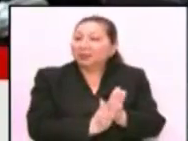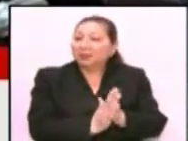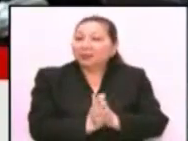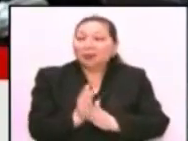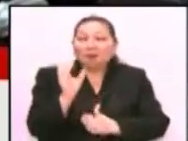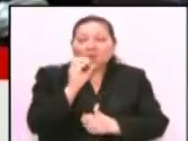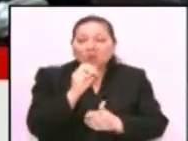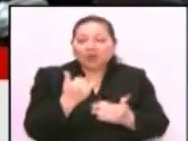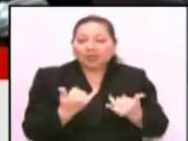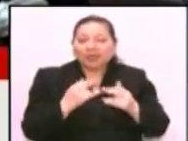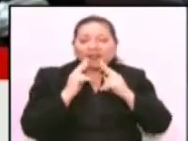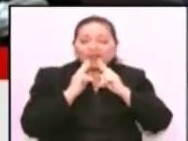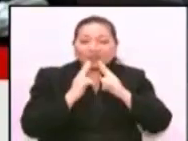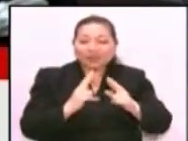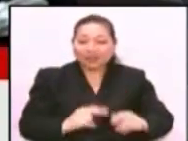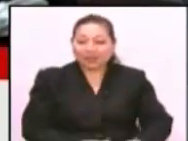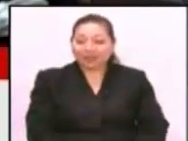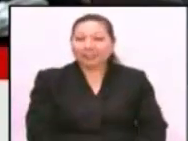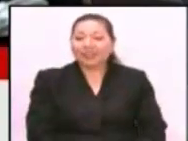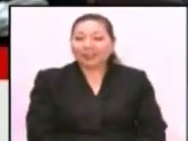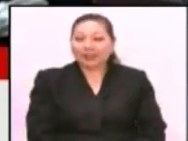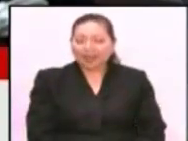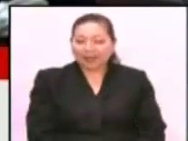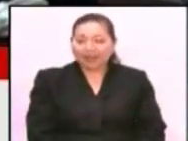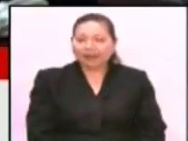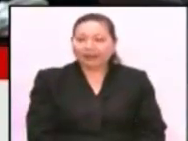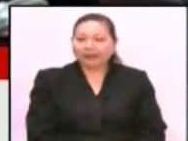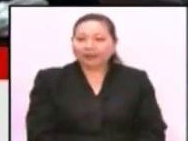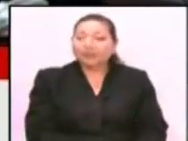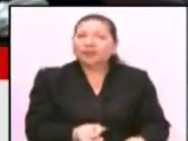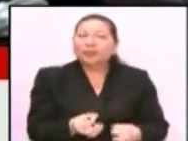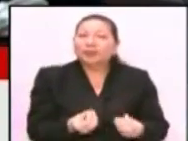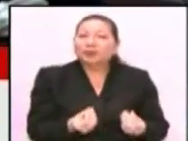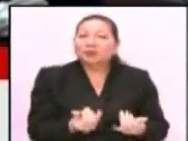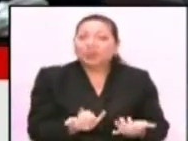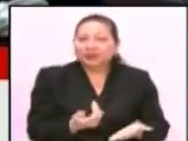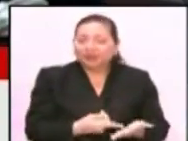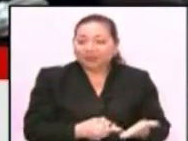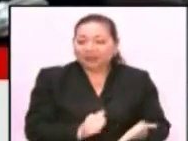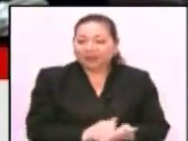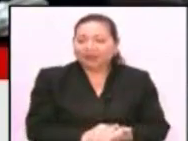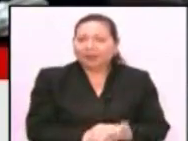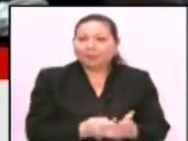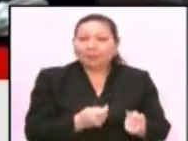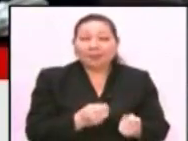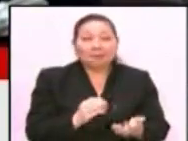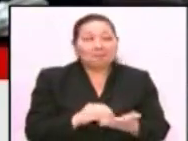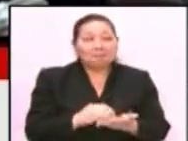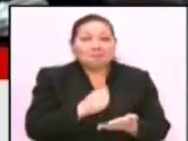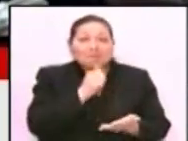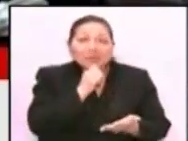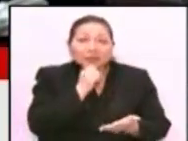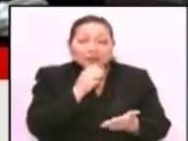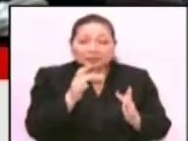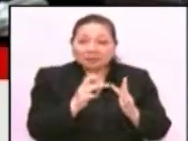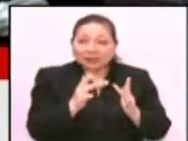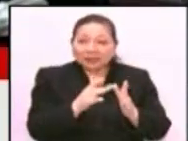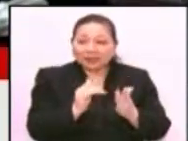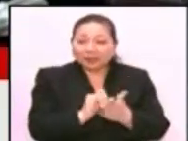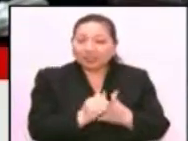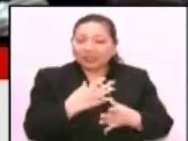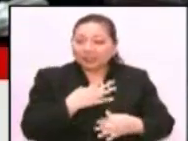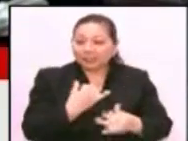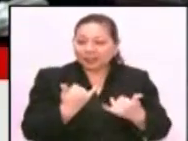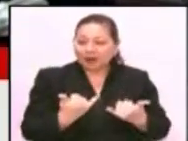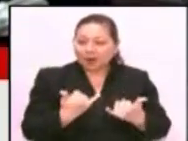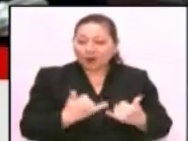por la búsqueda de esos resultados. Ahora voy a explicar cómo funcionan el mecanismo particular de bonos de impacto, que es el de interés de